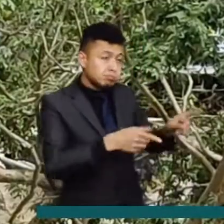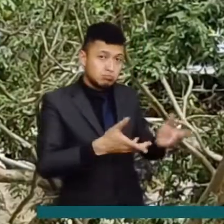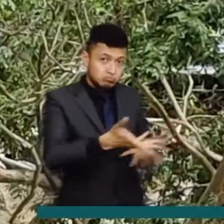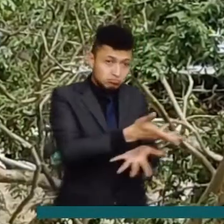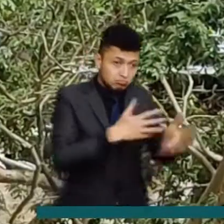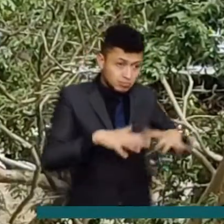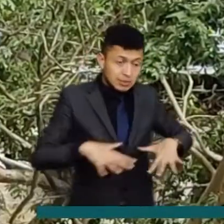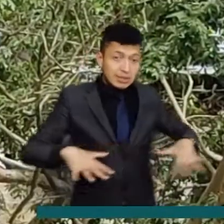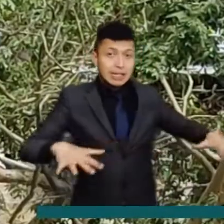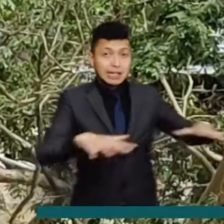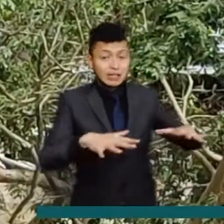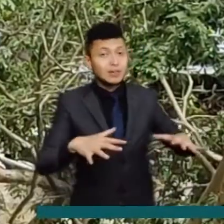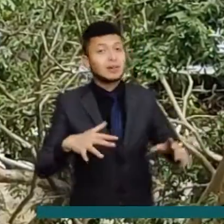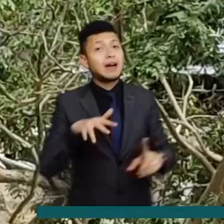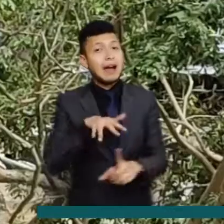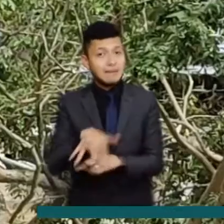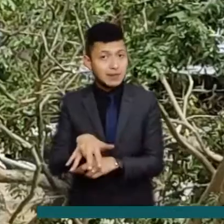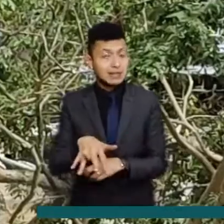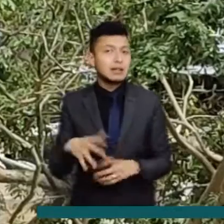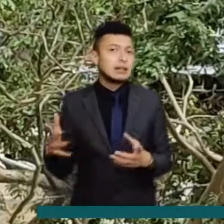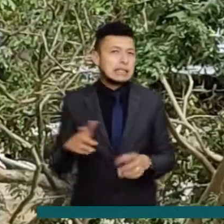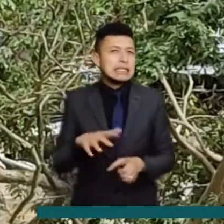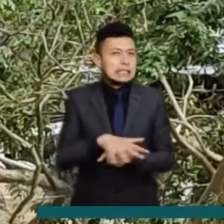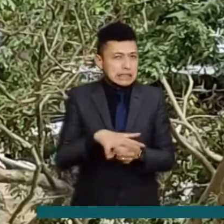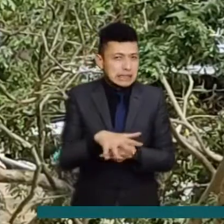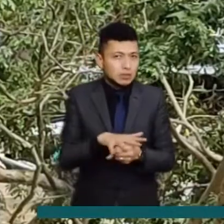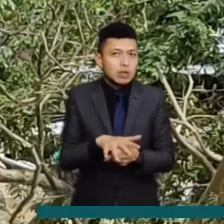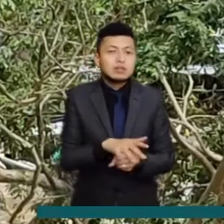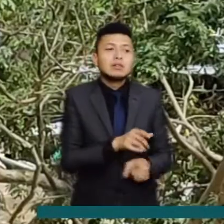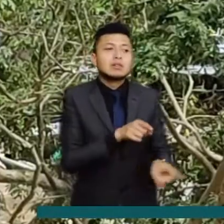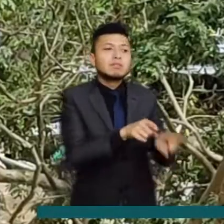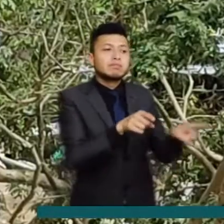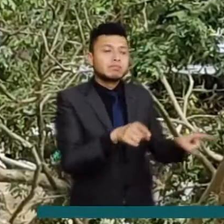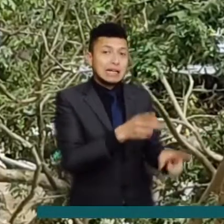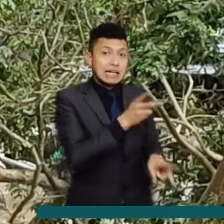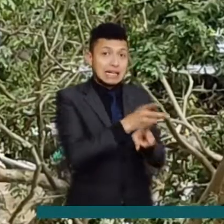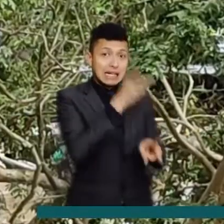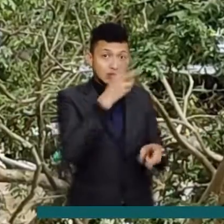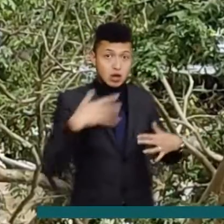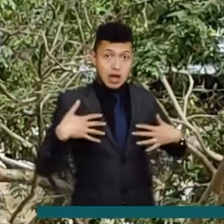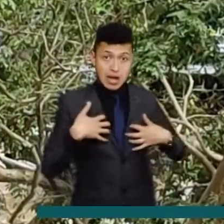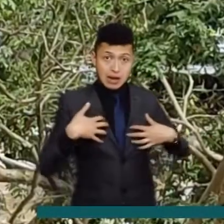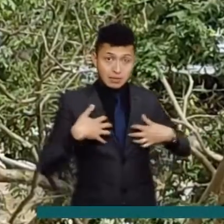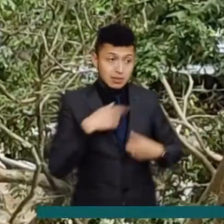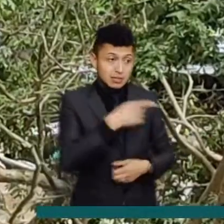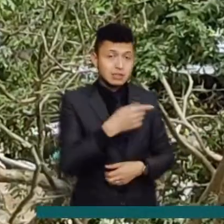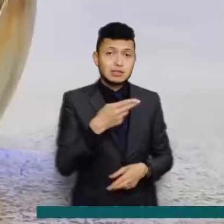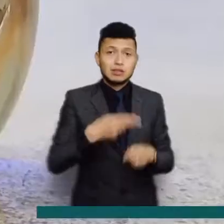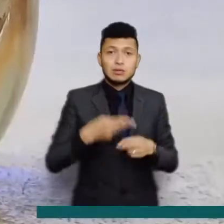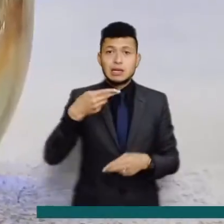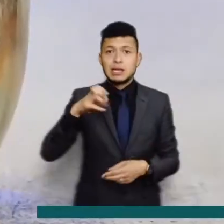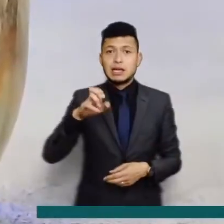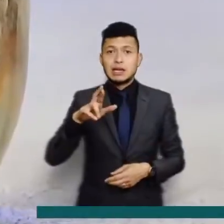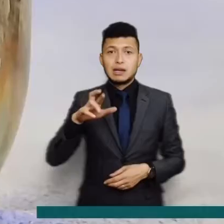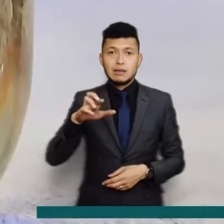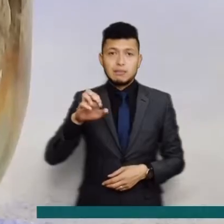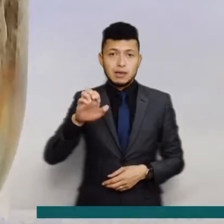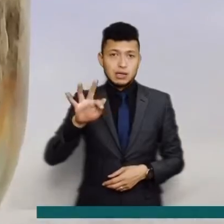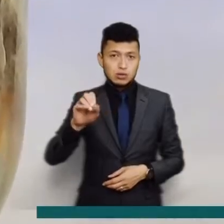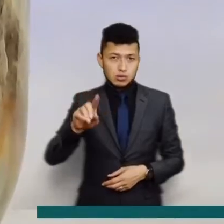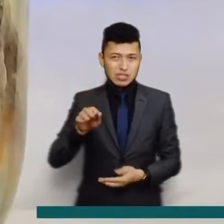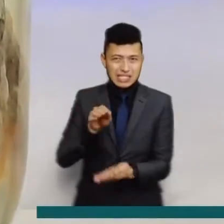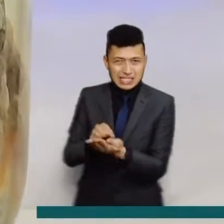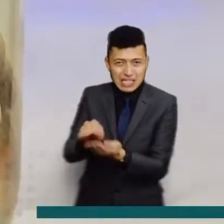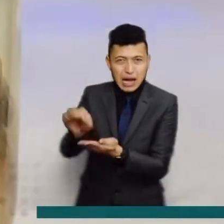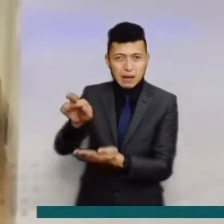que compartimos este territorio. Esta situación pone en riesgo algunos animales que se clasifican como herpetos. Los sapos, las